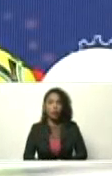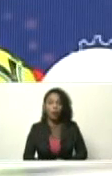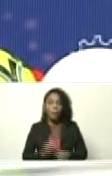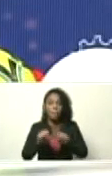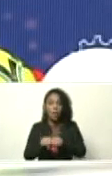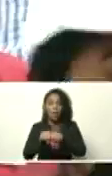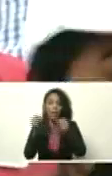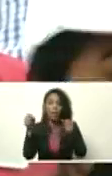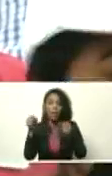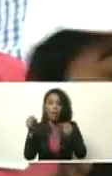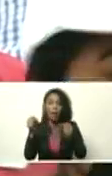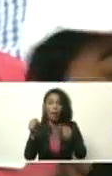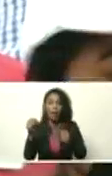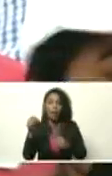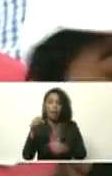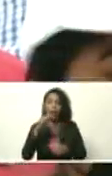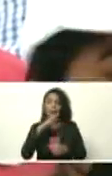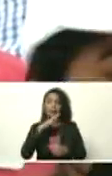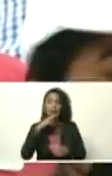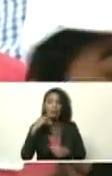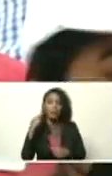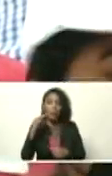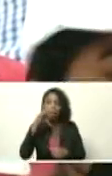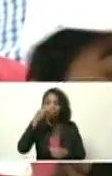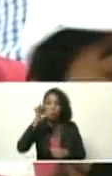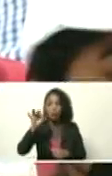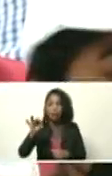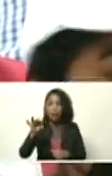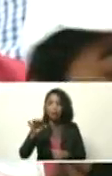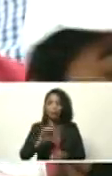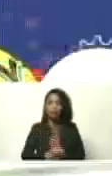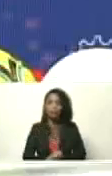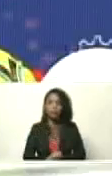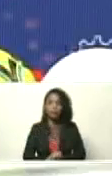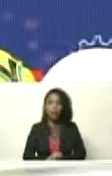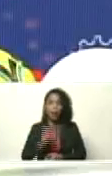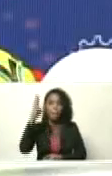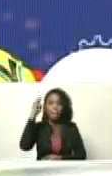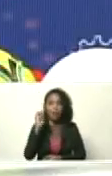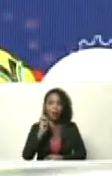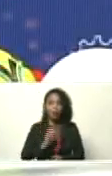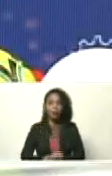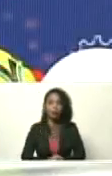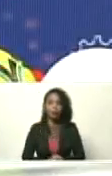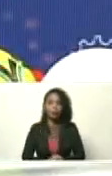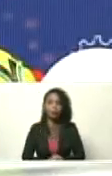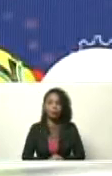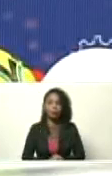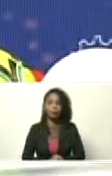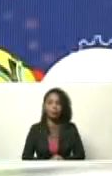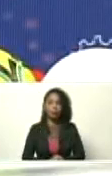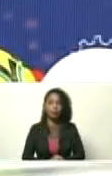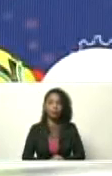Panadería, pan salado, pan dulce de Petare.